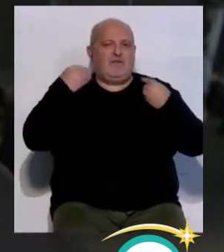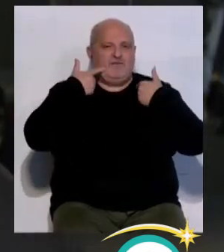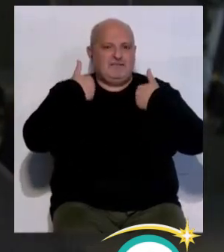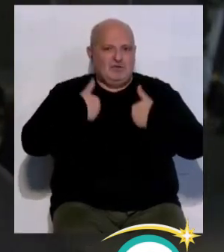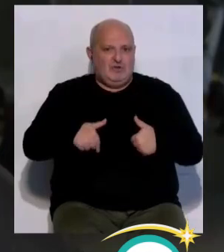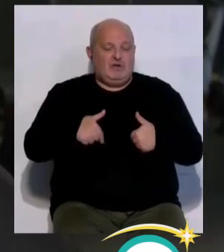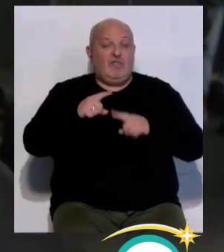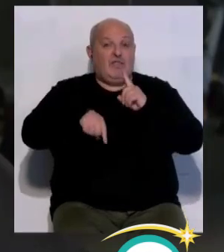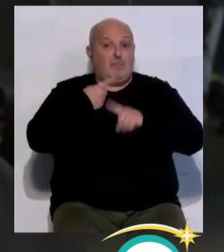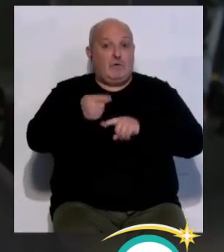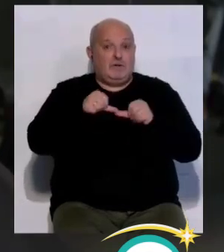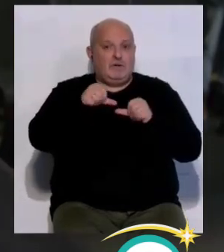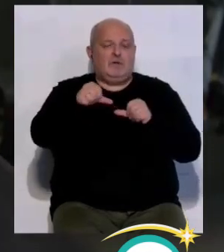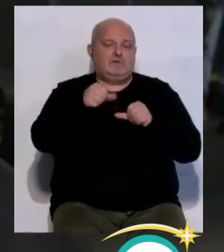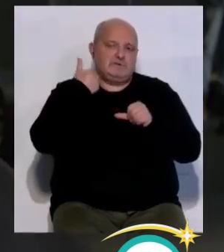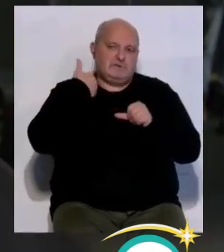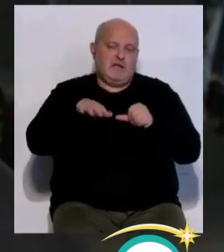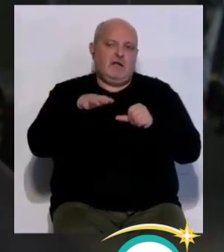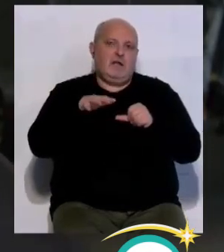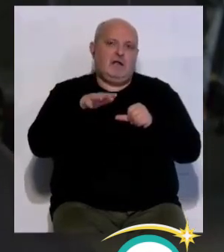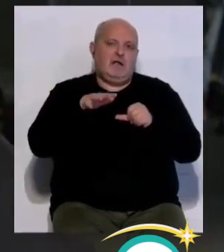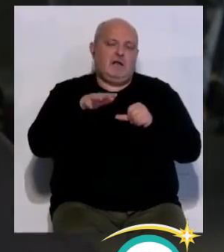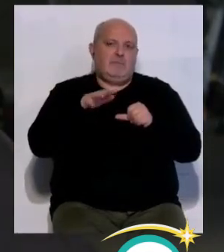físico y luego ya puedes ir